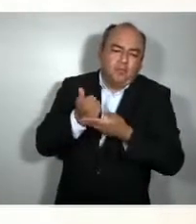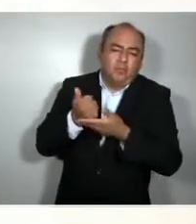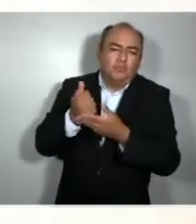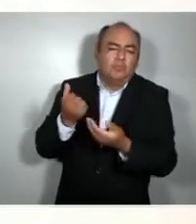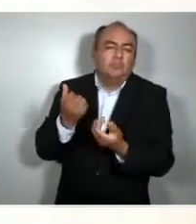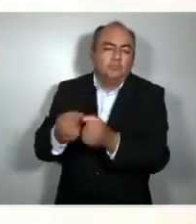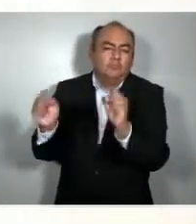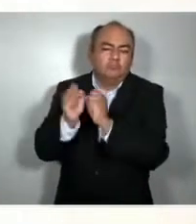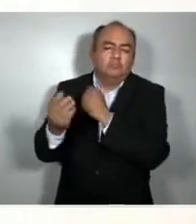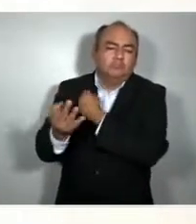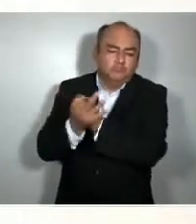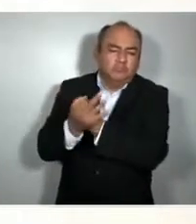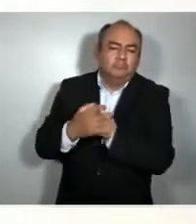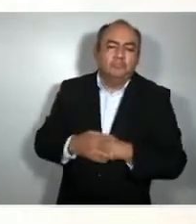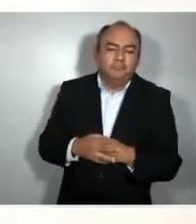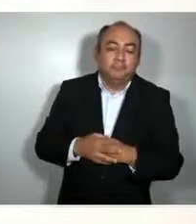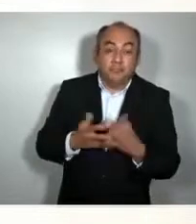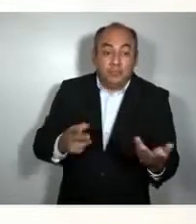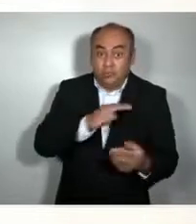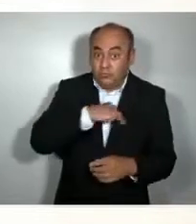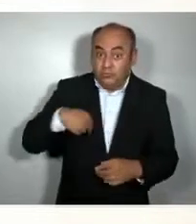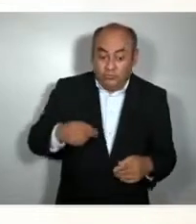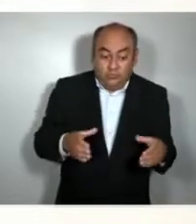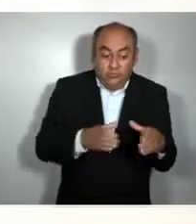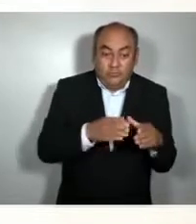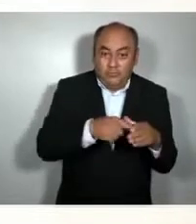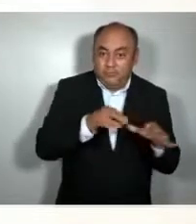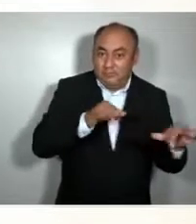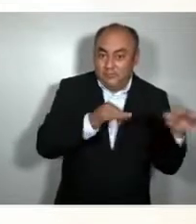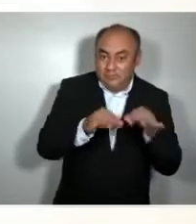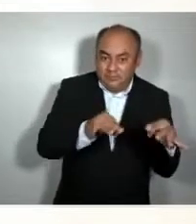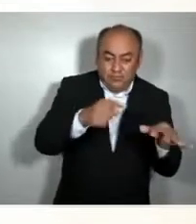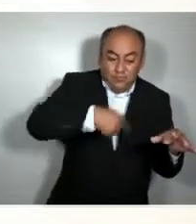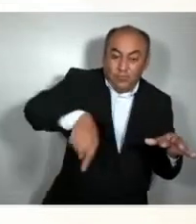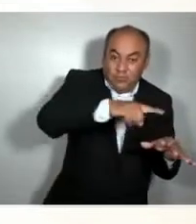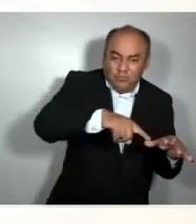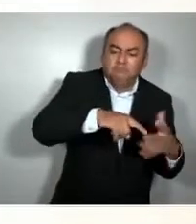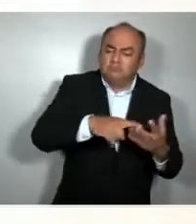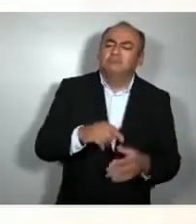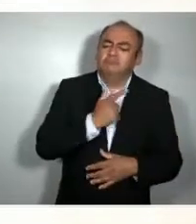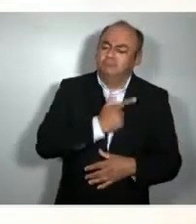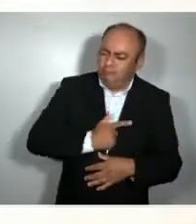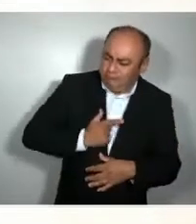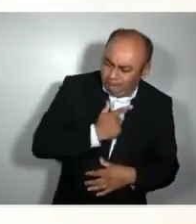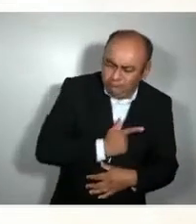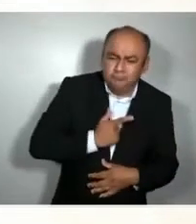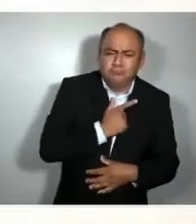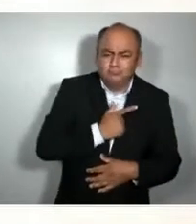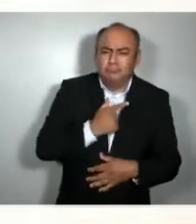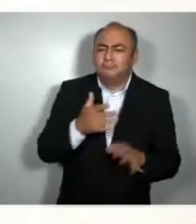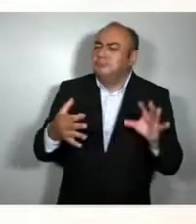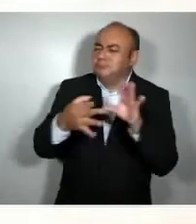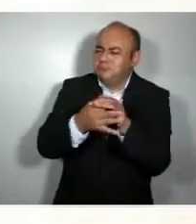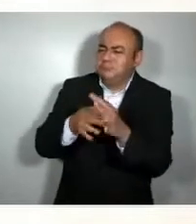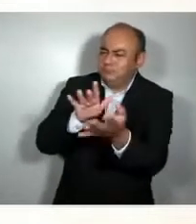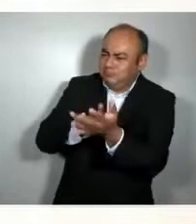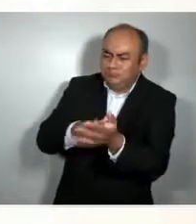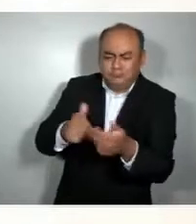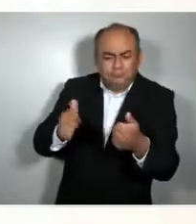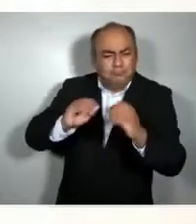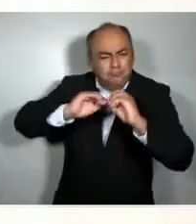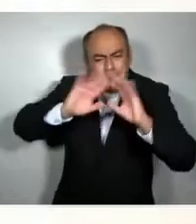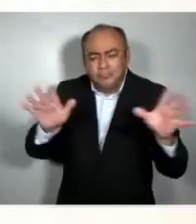se congratula de participar en este acto emblemático y de gran calado para la seguridad social, el lanzamiento